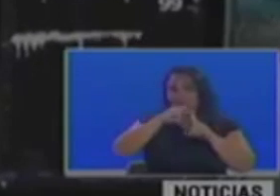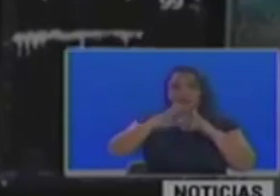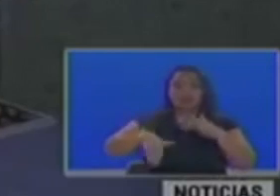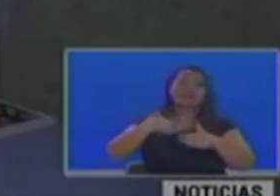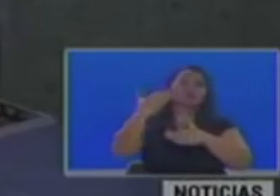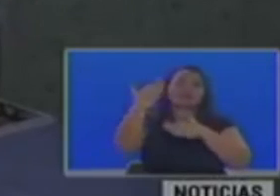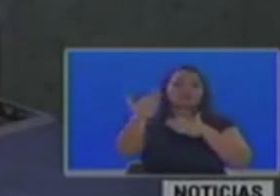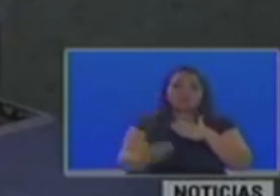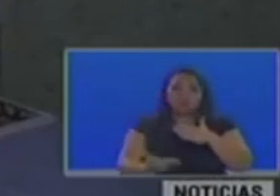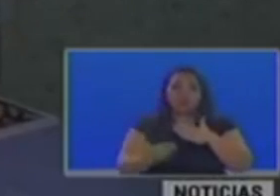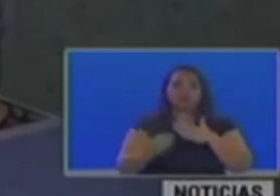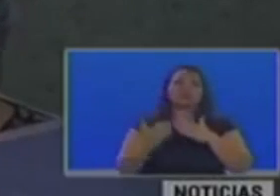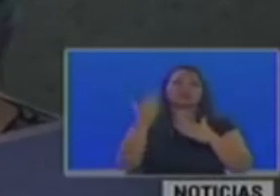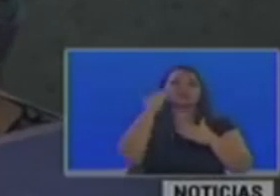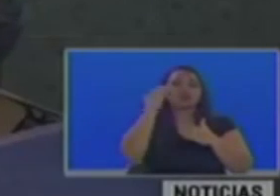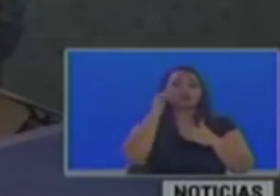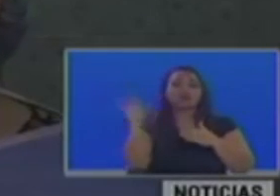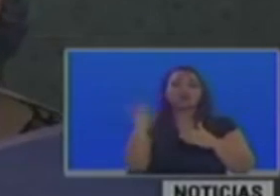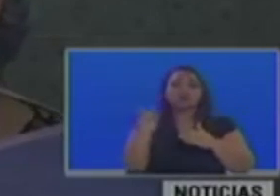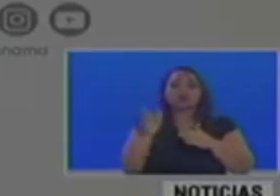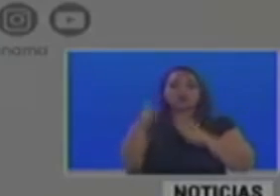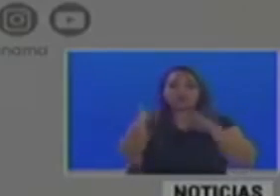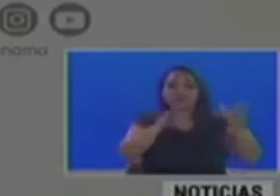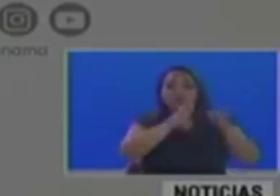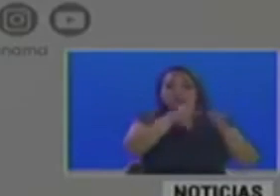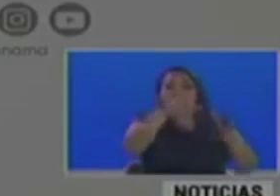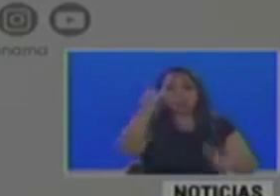inicial decidimos a dónde va a ser atendida la paciente.